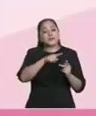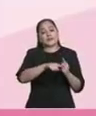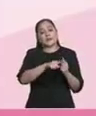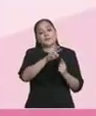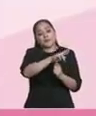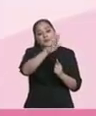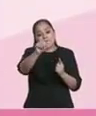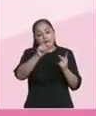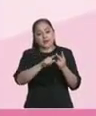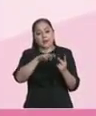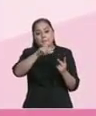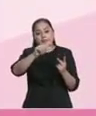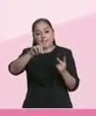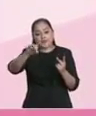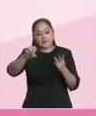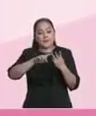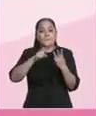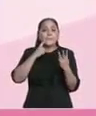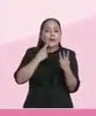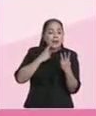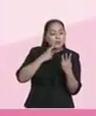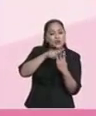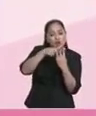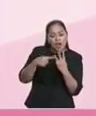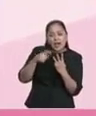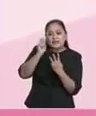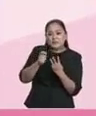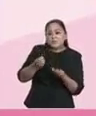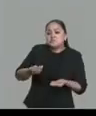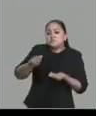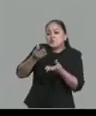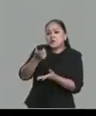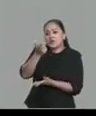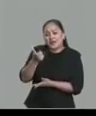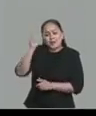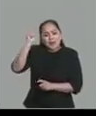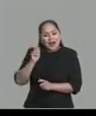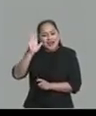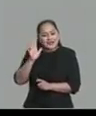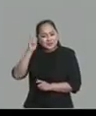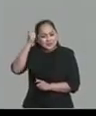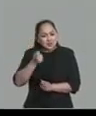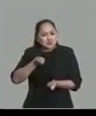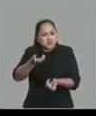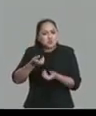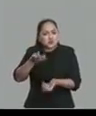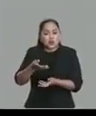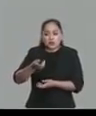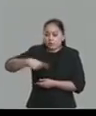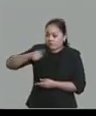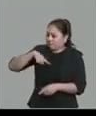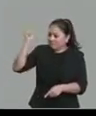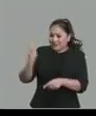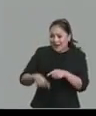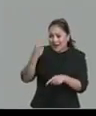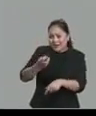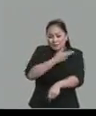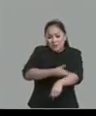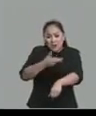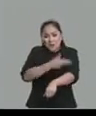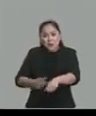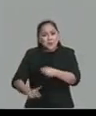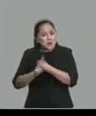el dinero de los que trabajamos. ¿Y creen que con eso van a resolver el problema? En Nuevo León no tenemos ningún